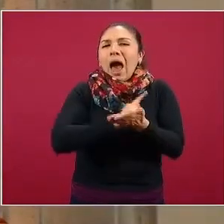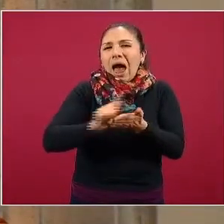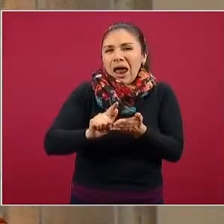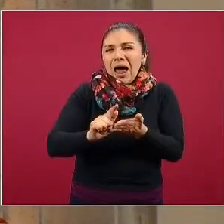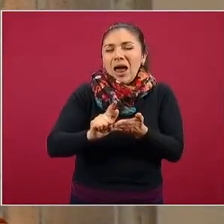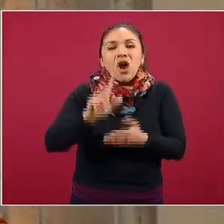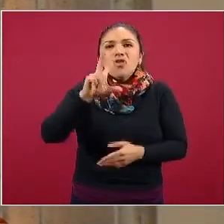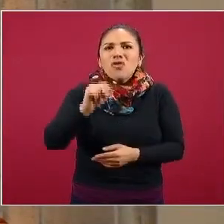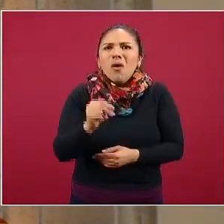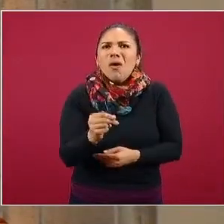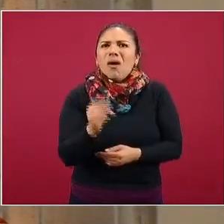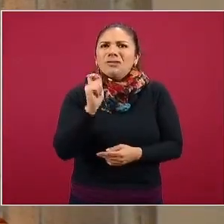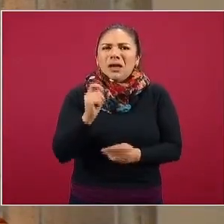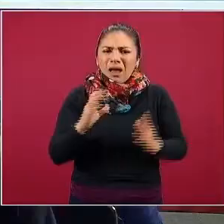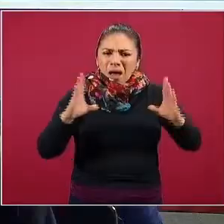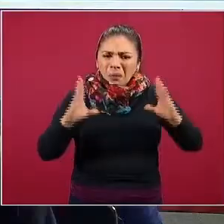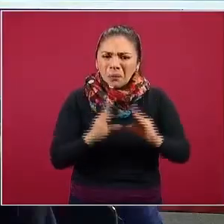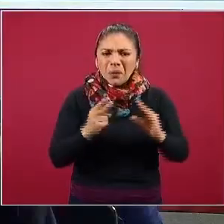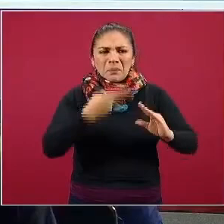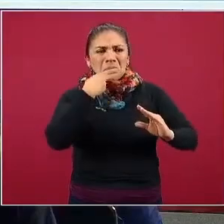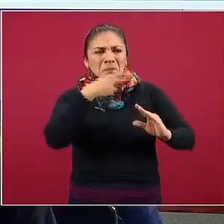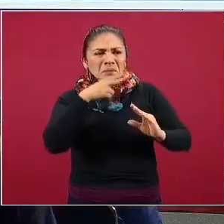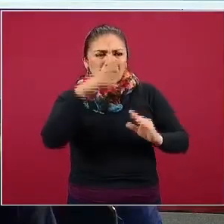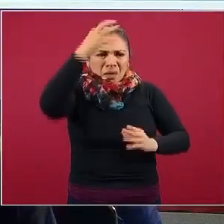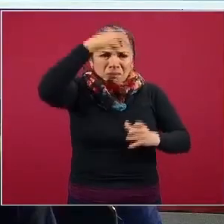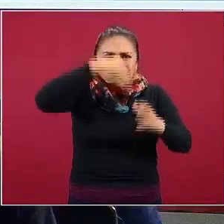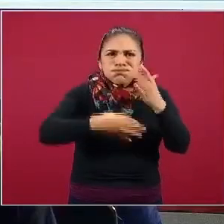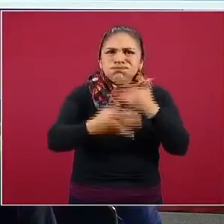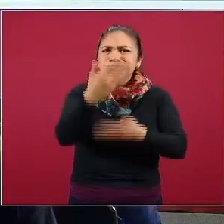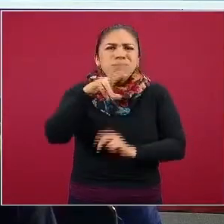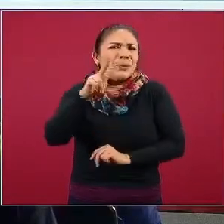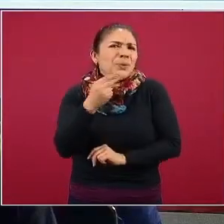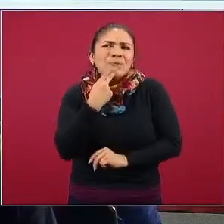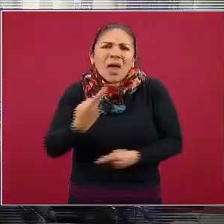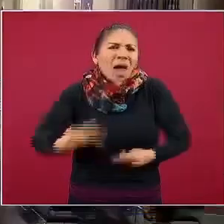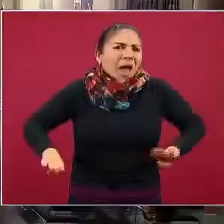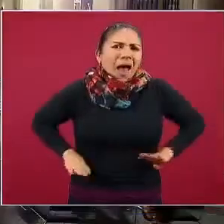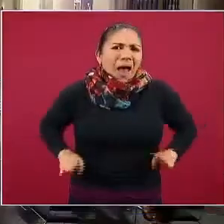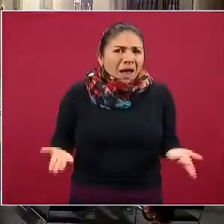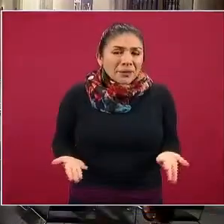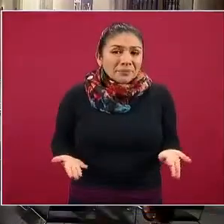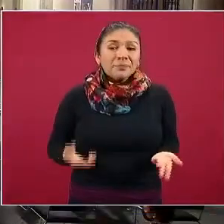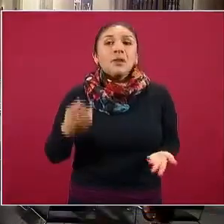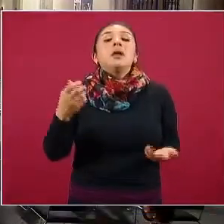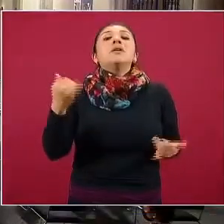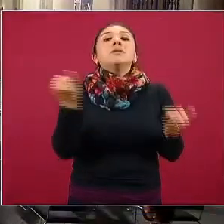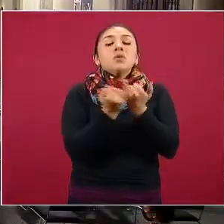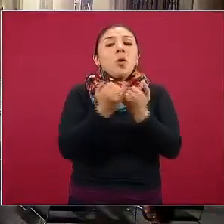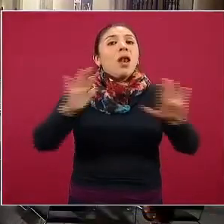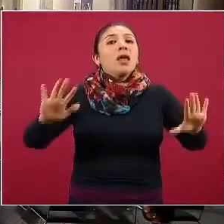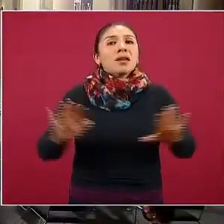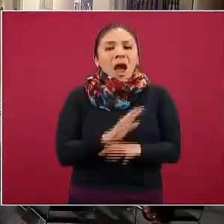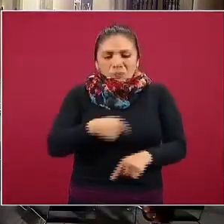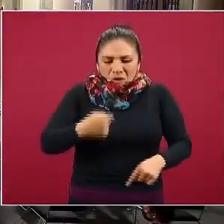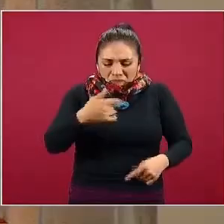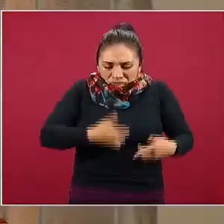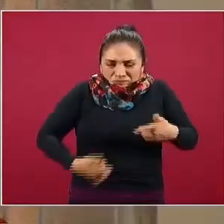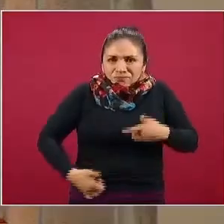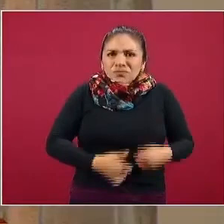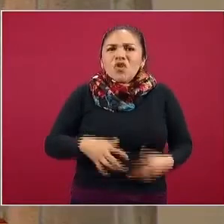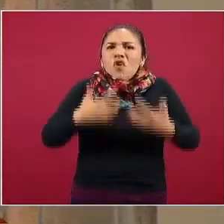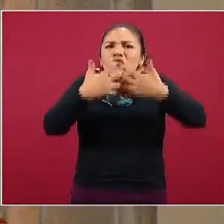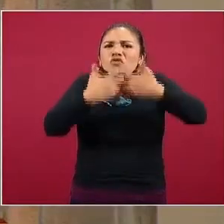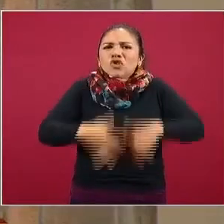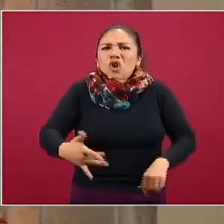para recibir todas estas sustancias en ninguna de sus formas. Altera el metabolismo. El